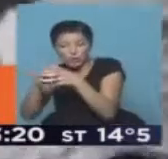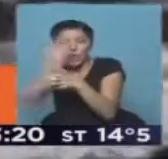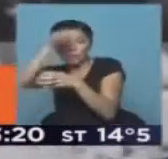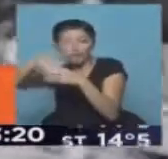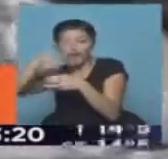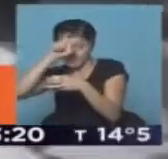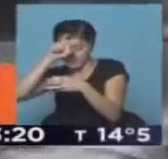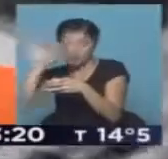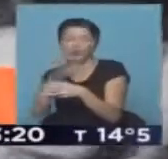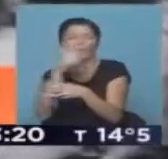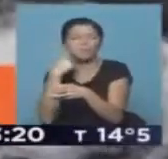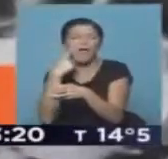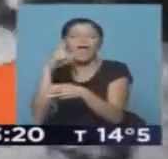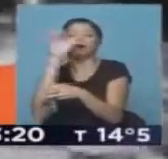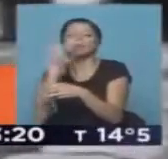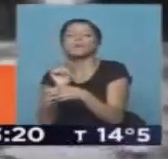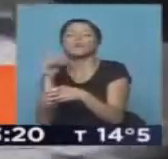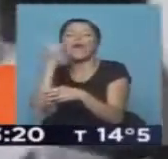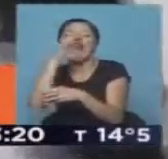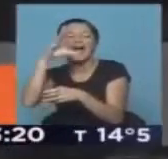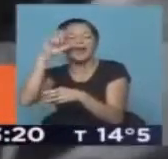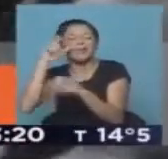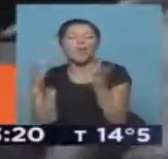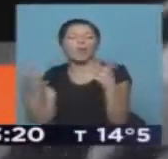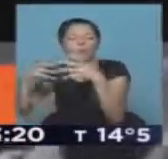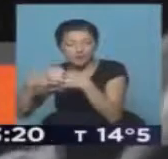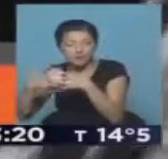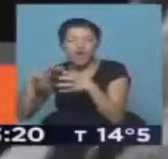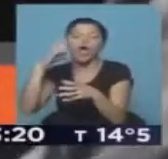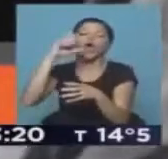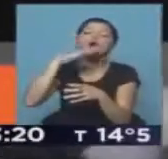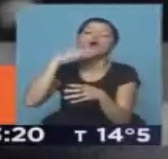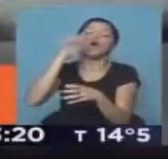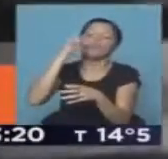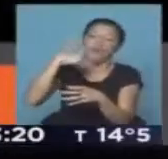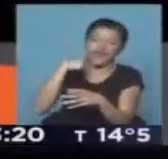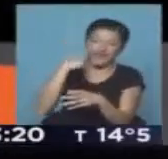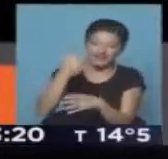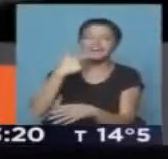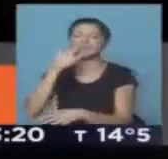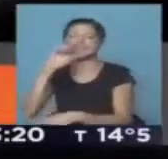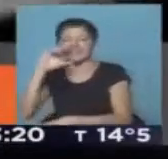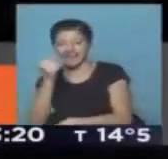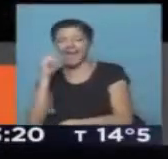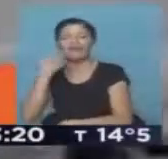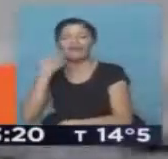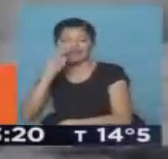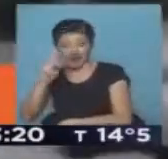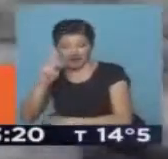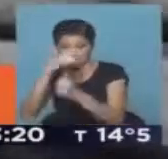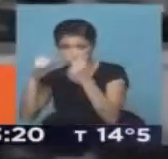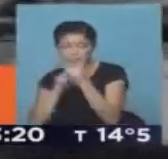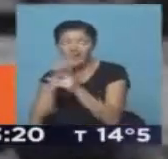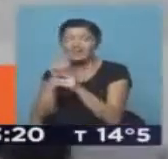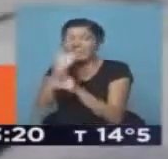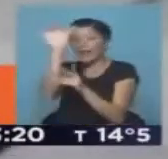república árabe unida jordania siria e irak modificando profundamente el mapa de medio oriente